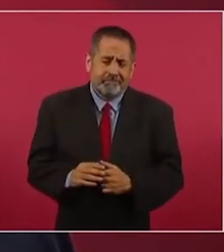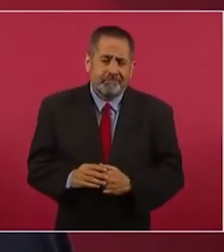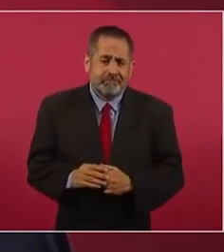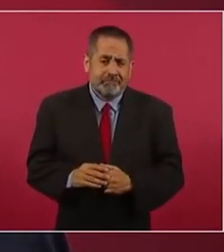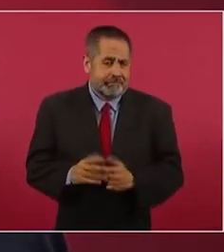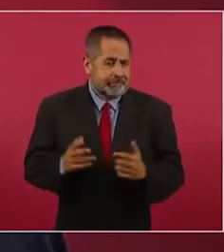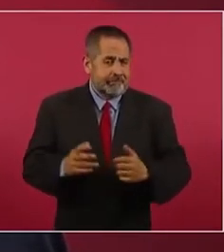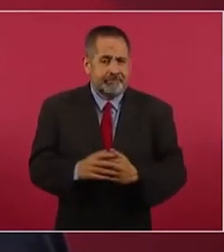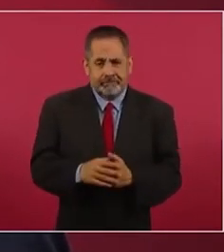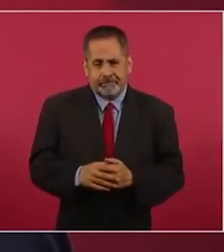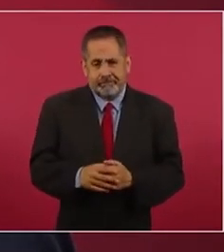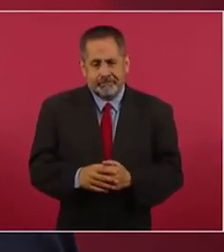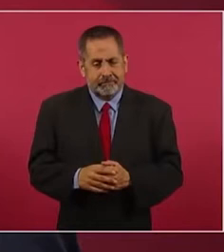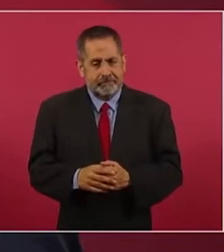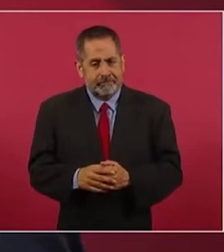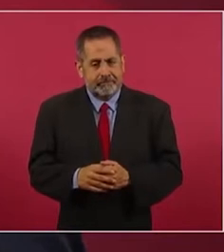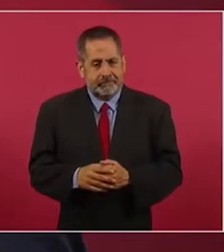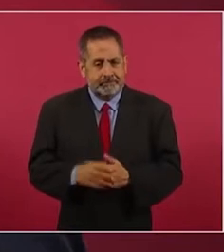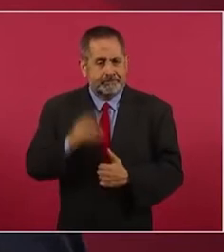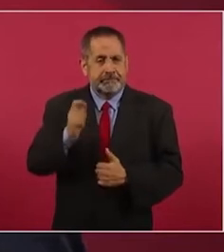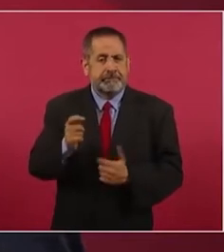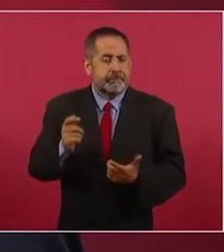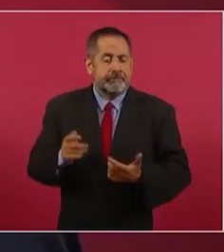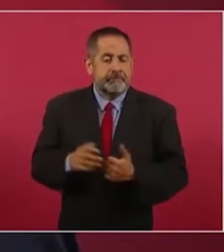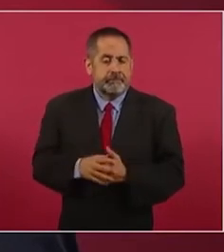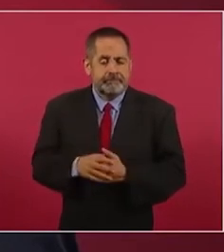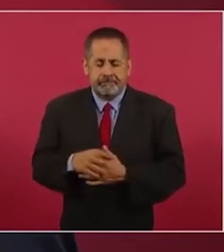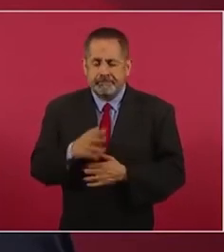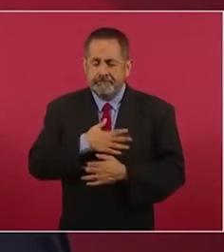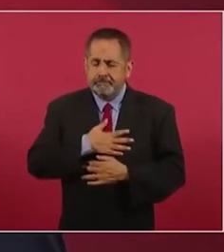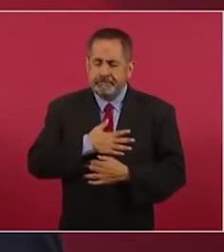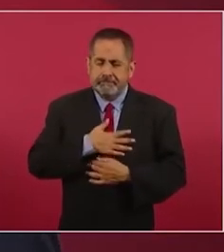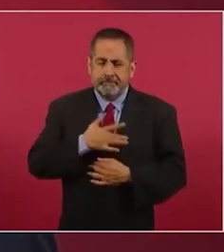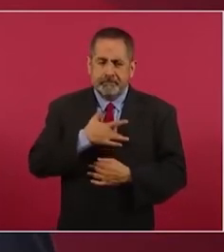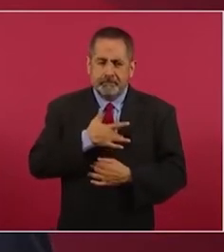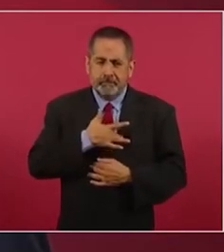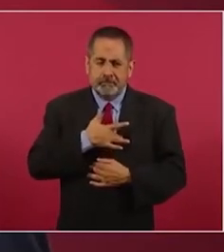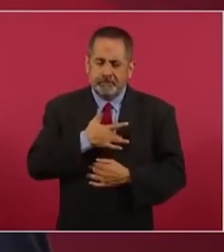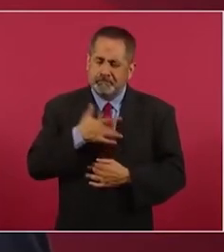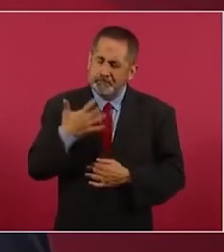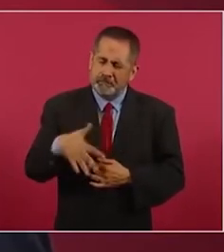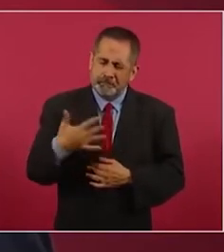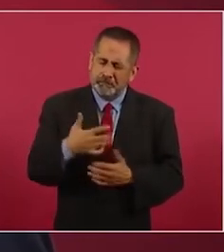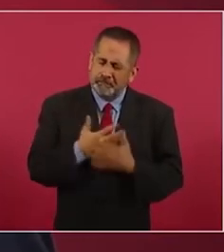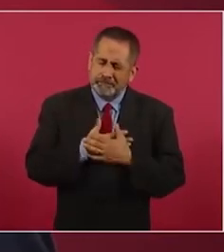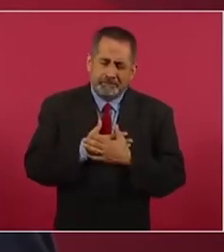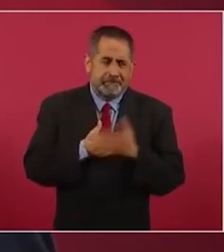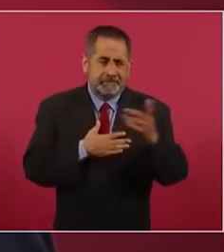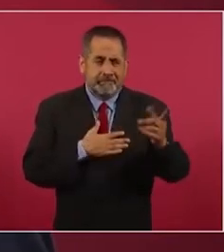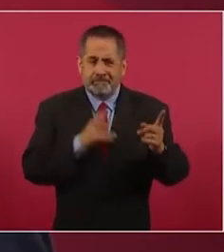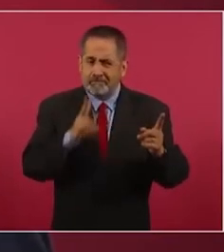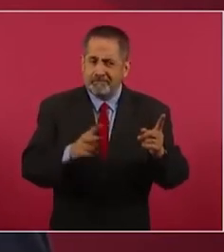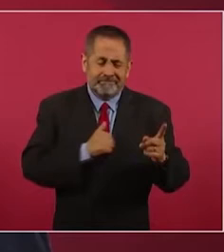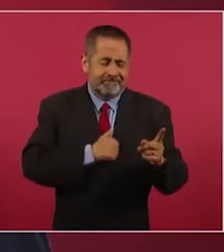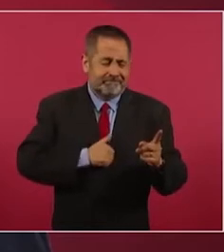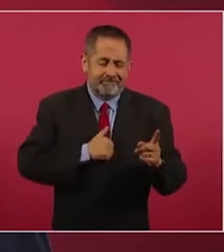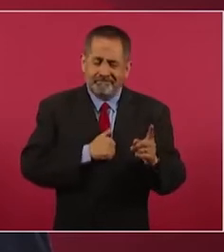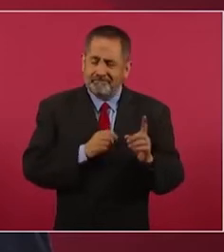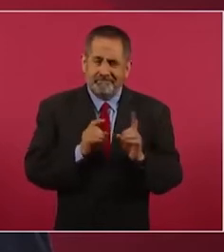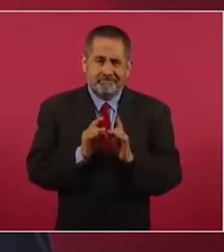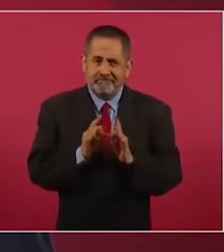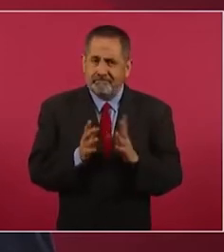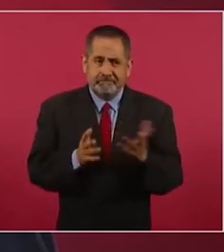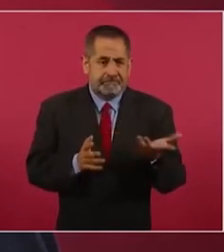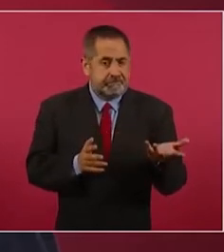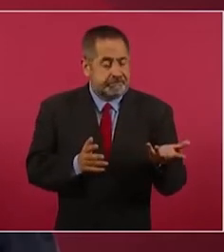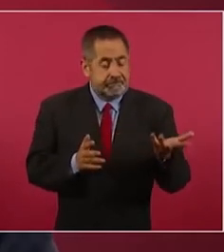Y nos duele mucho, lo lamentamos, son desgracias, ¿no?,